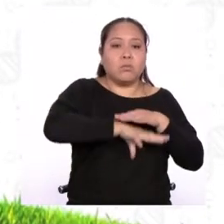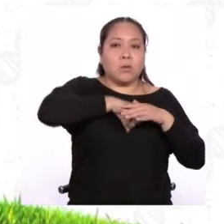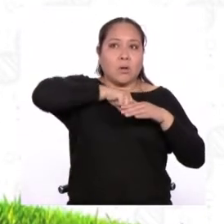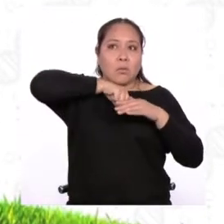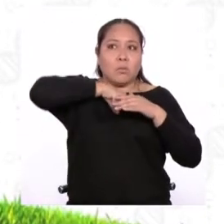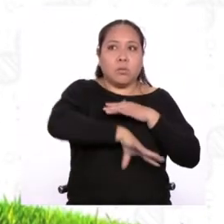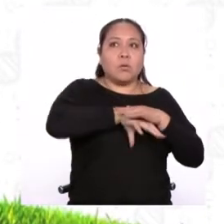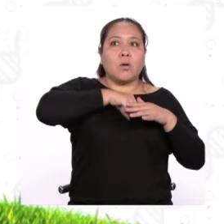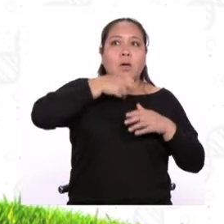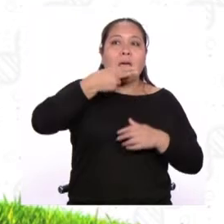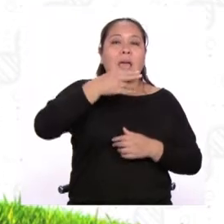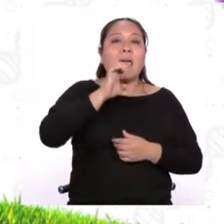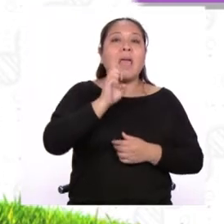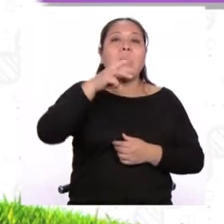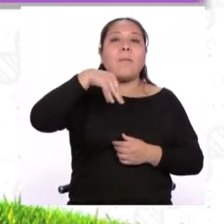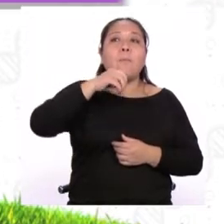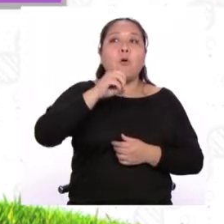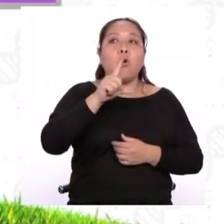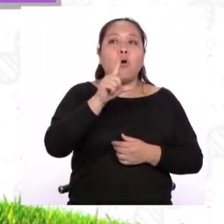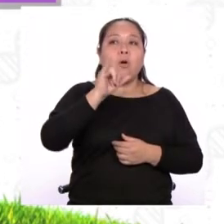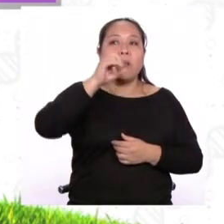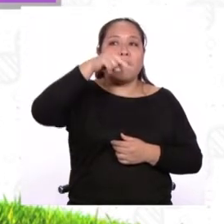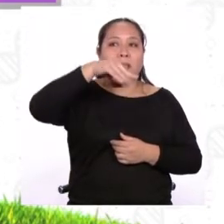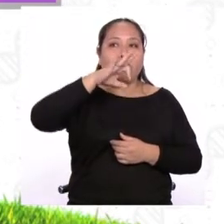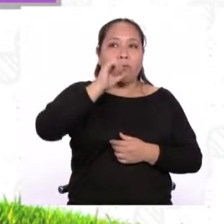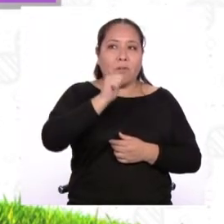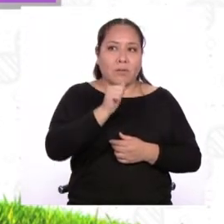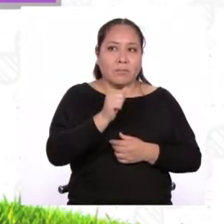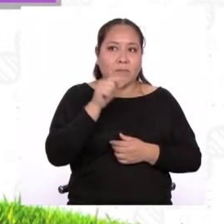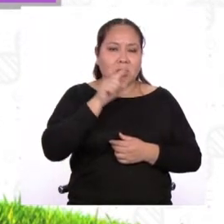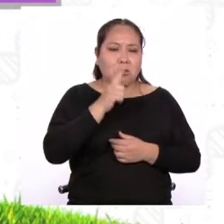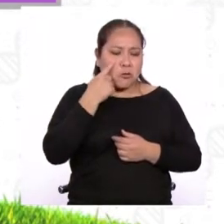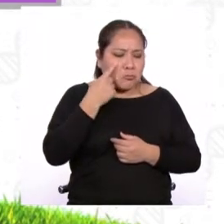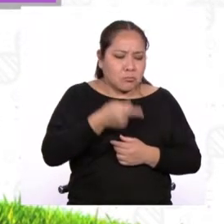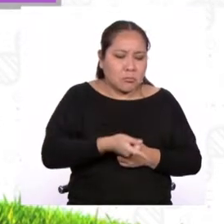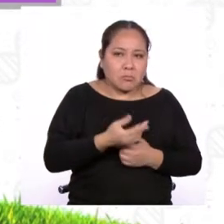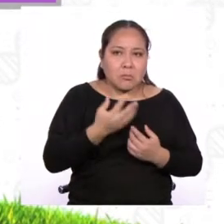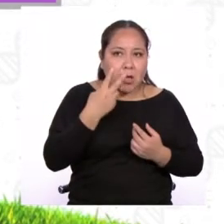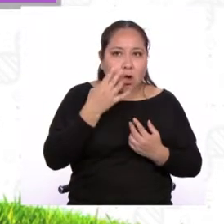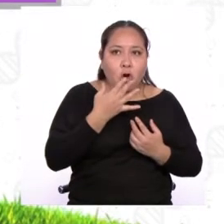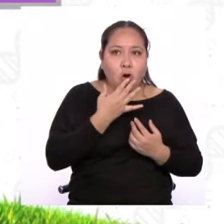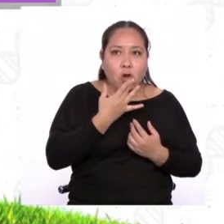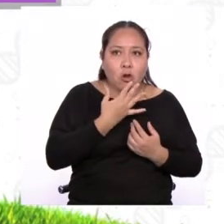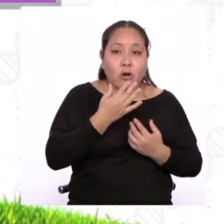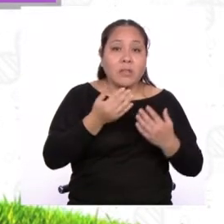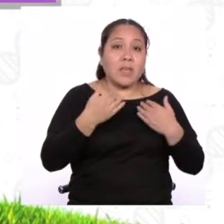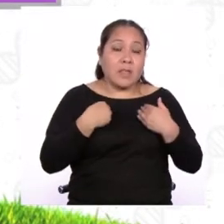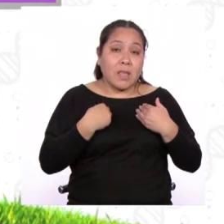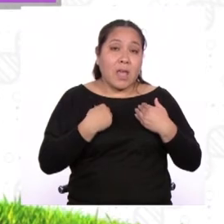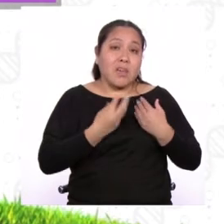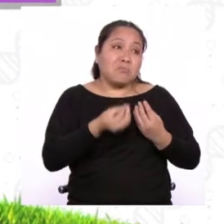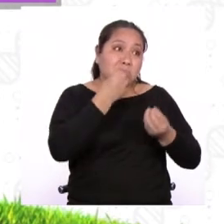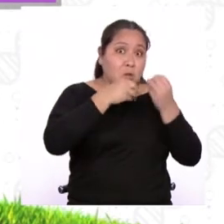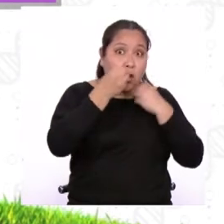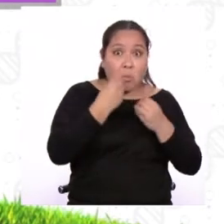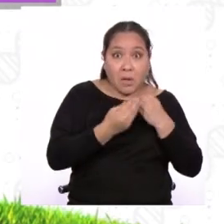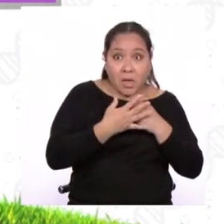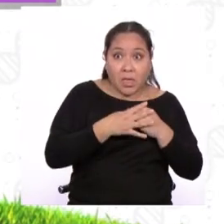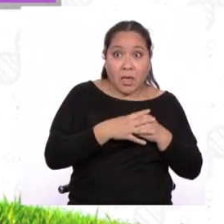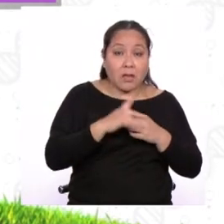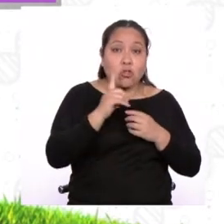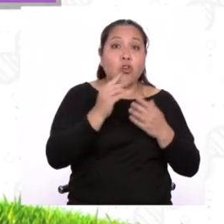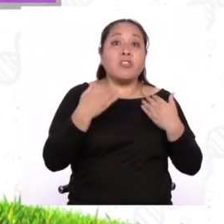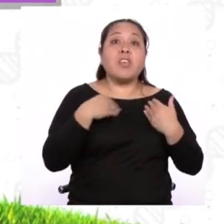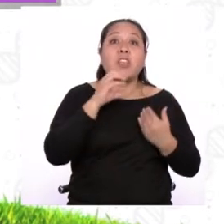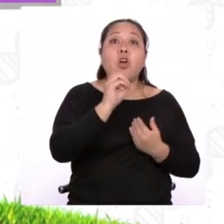líquido interno de los invertebrados, generalmente incoloro, que contiene sustancias nutritivas sin oxígeno